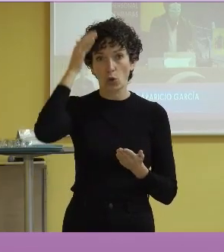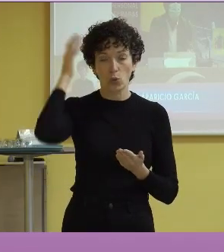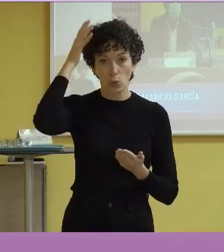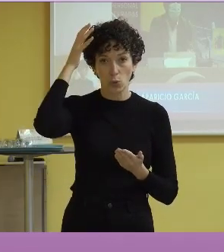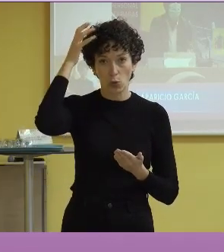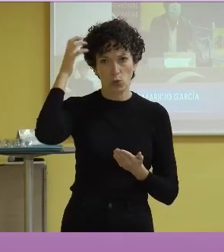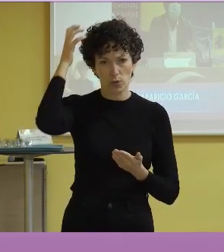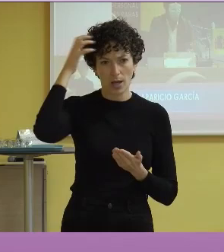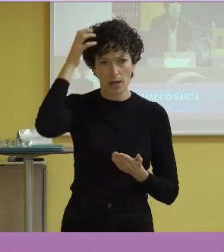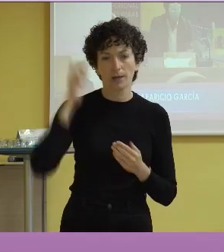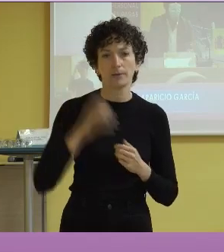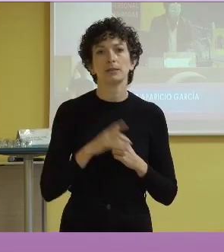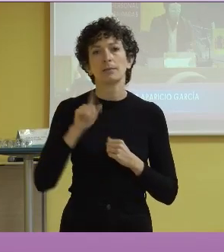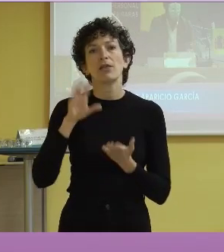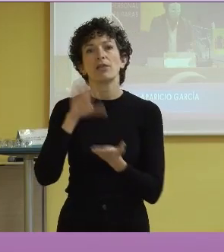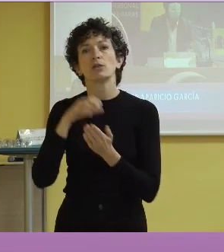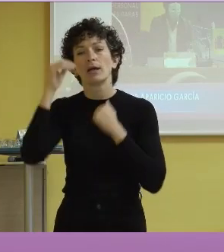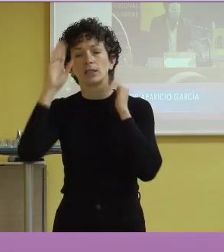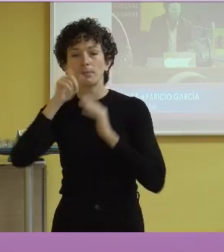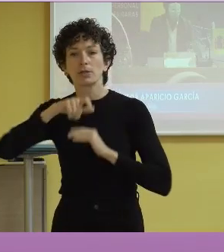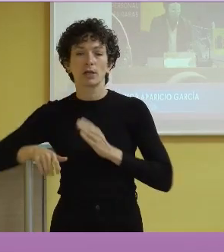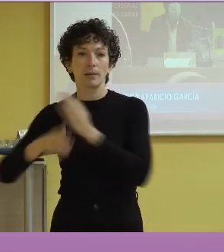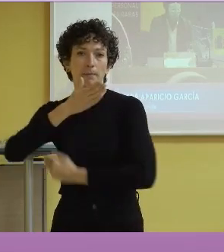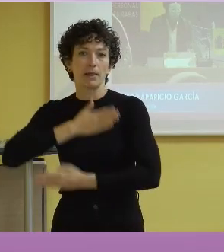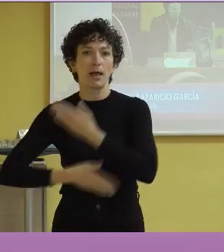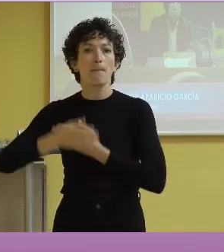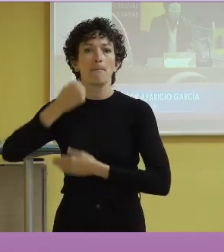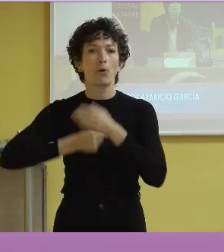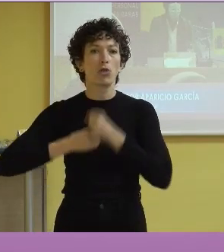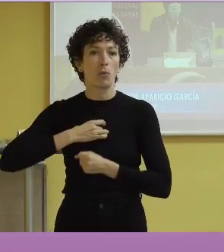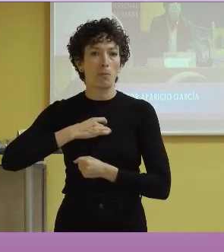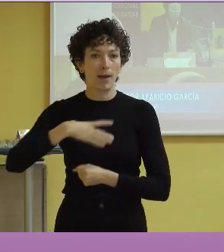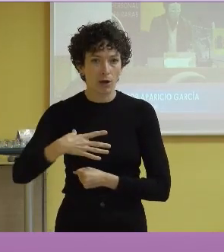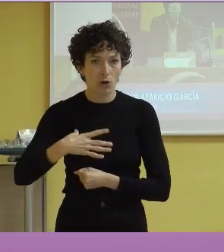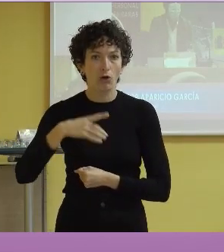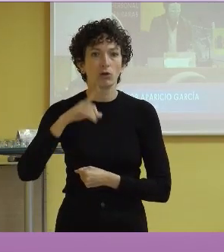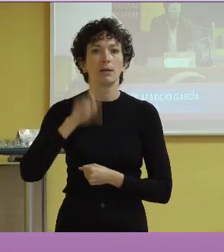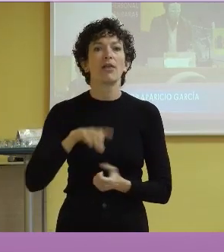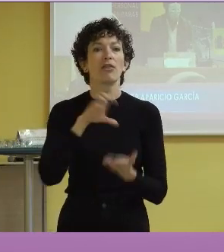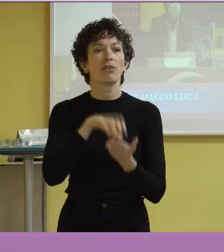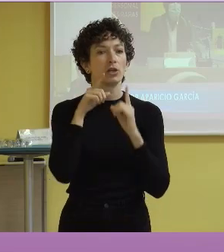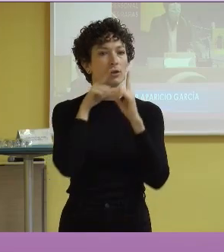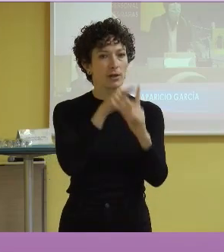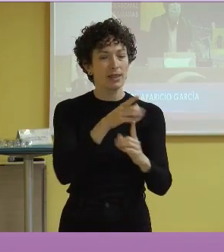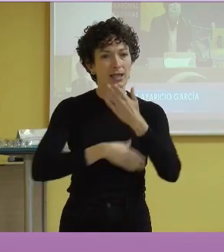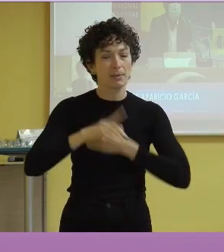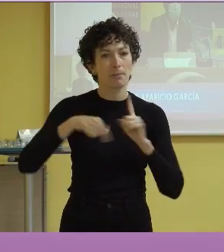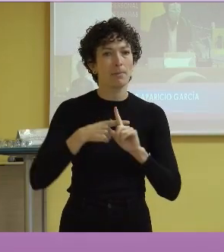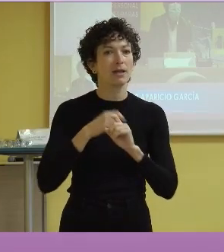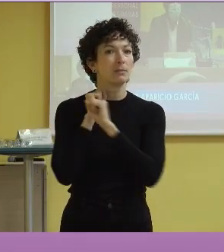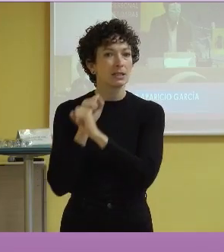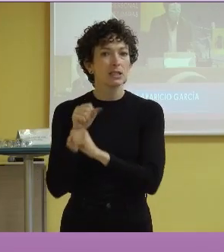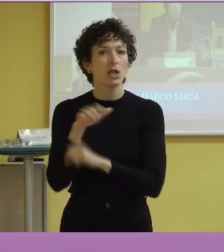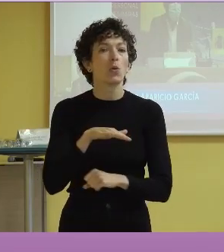de Atención a Personas con Discapacidad Física de Pozo Blanco, el Centro de Referencia Estatal de Discapacidad y Dependencia de San Andrés Rabadeo en